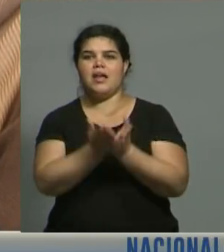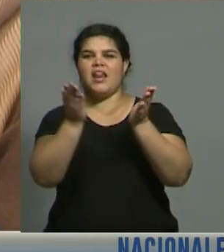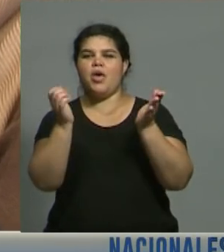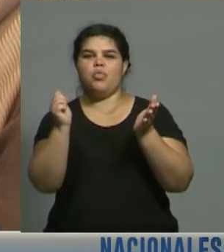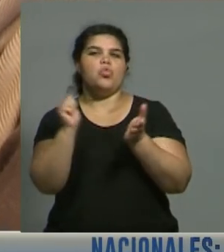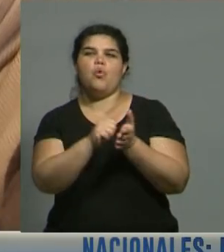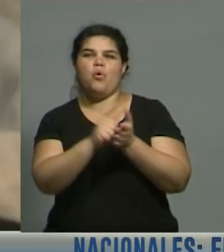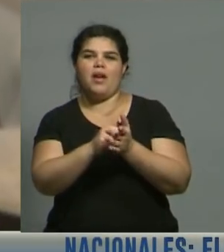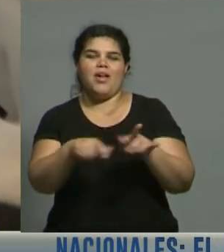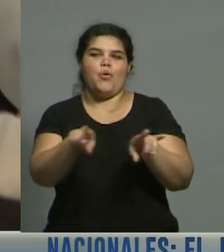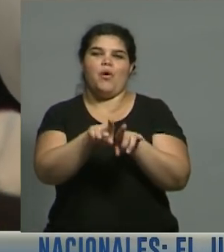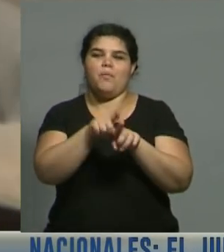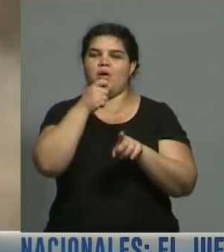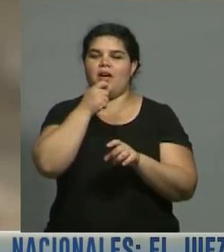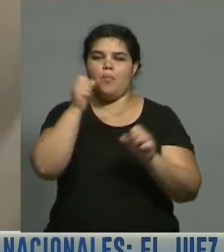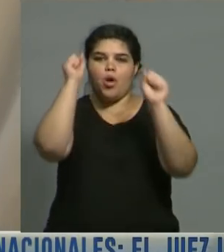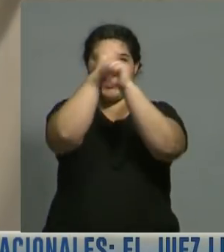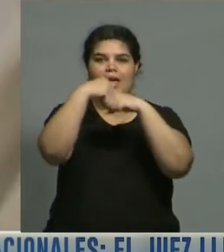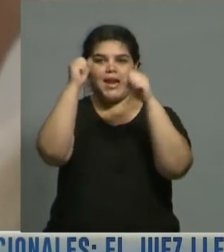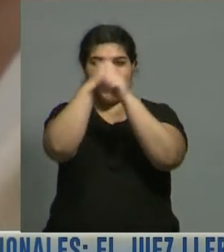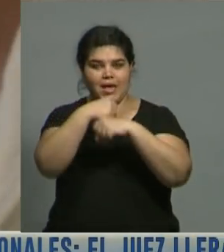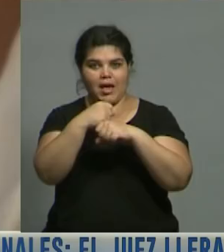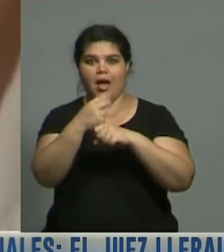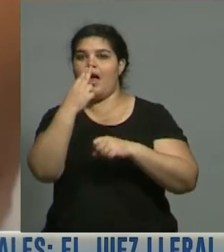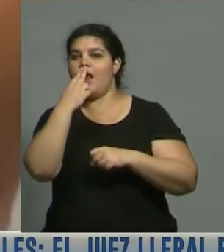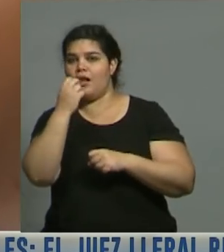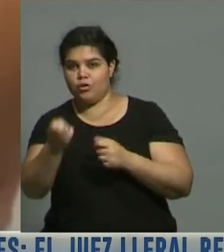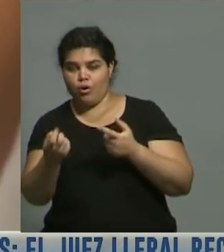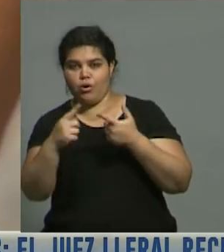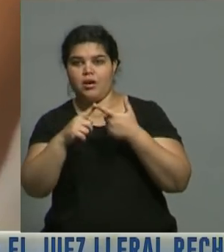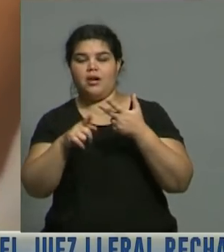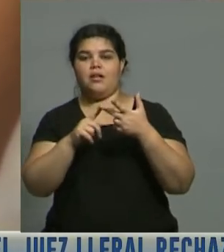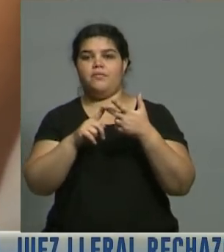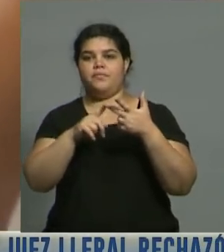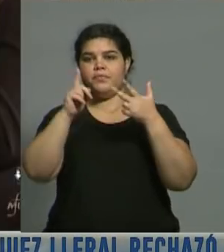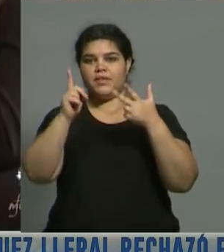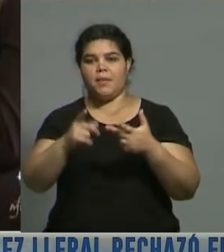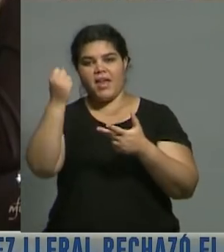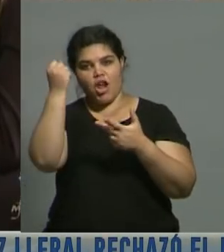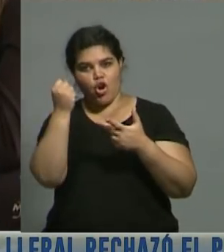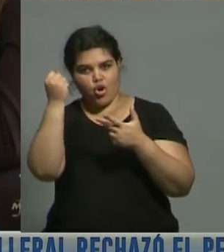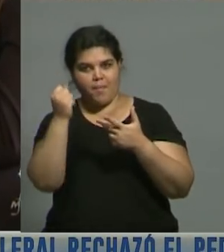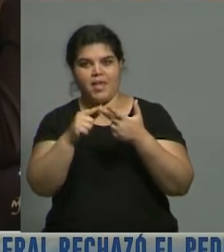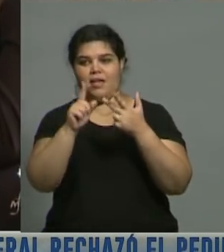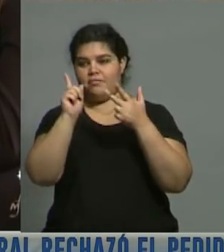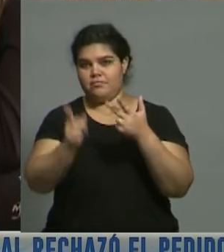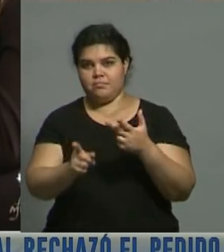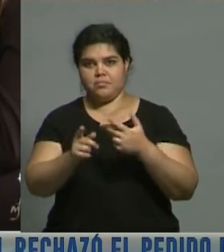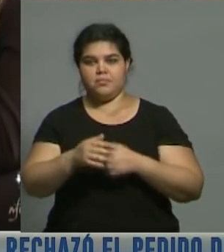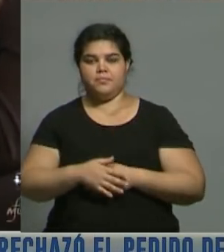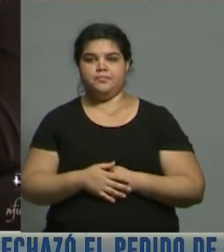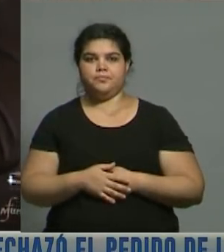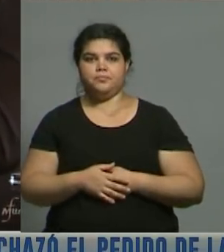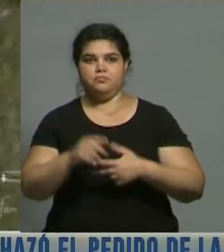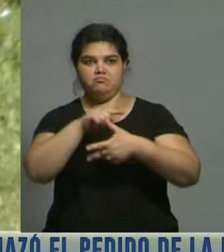con la ingeniería, lo que tiene que ver con la electrónica, lo que tiene que ver también con la economía particularmente, es decir,